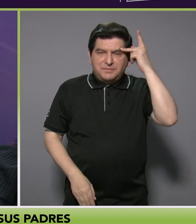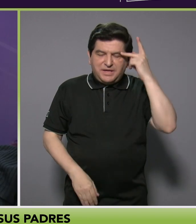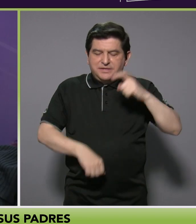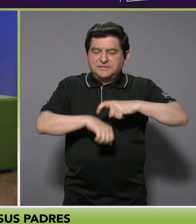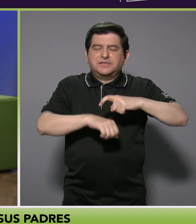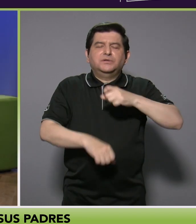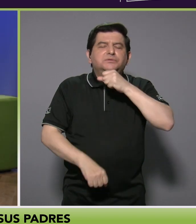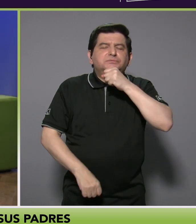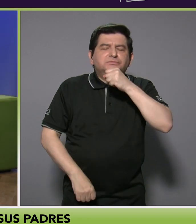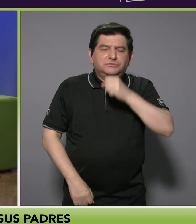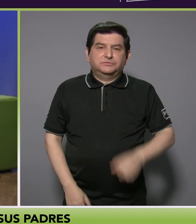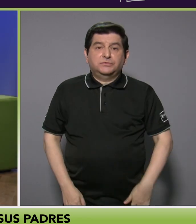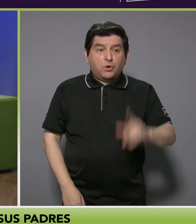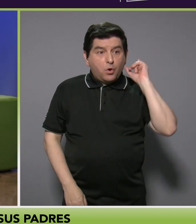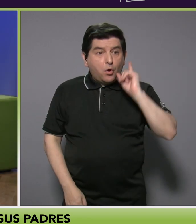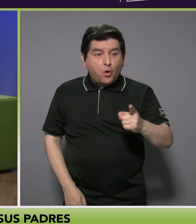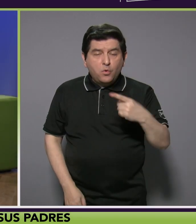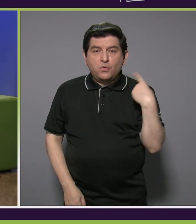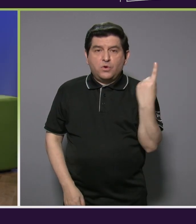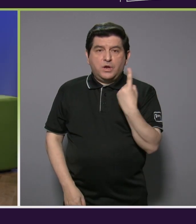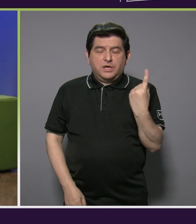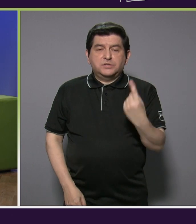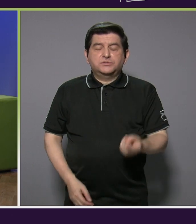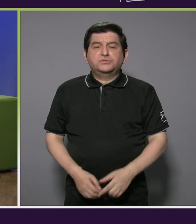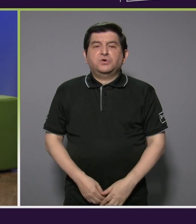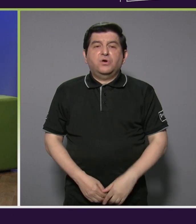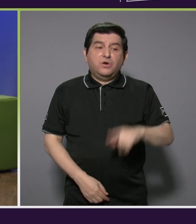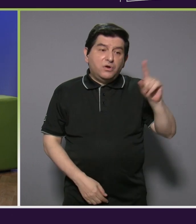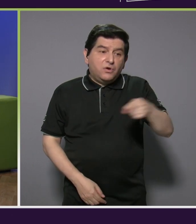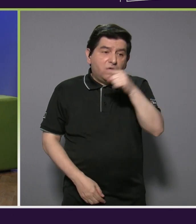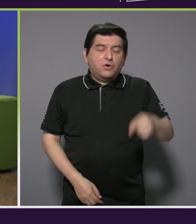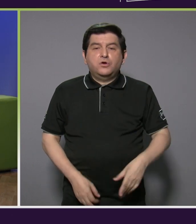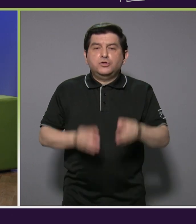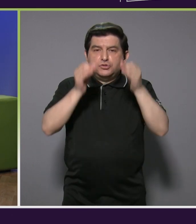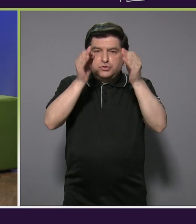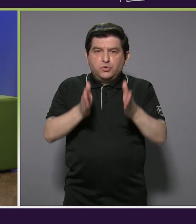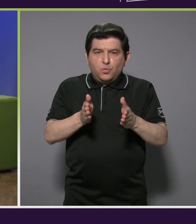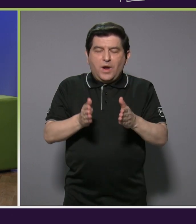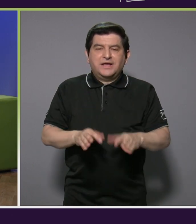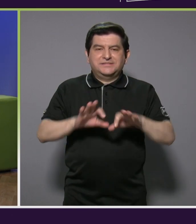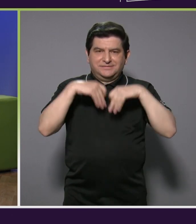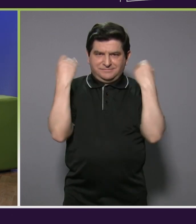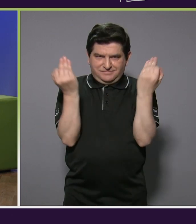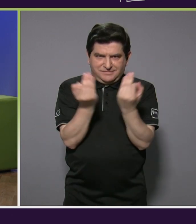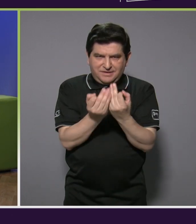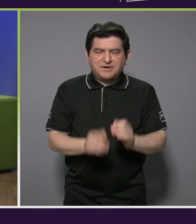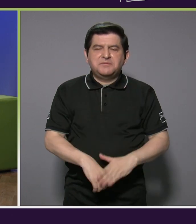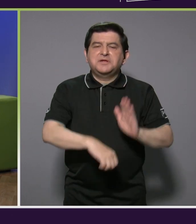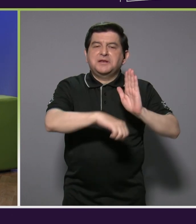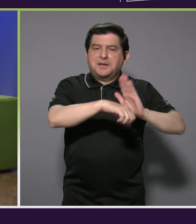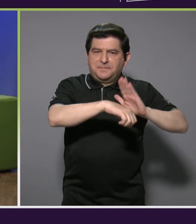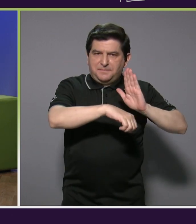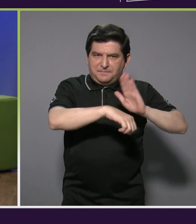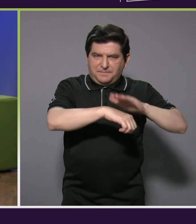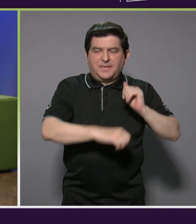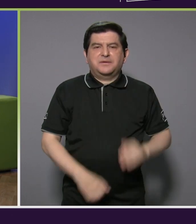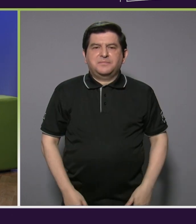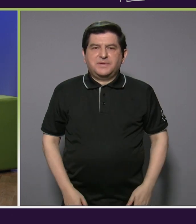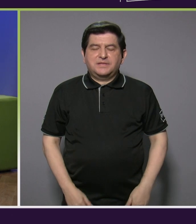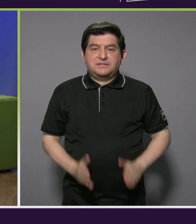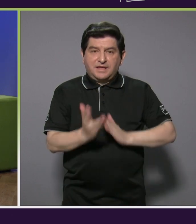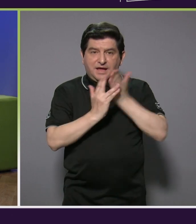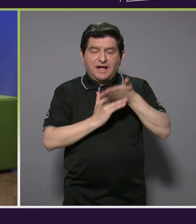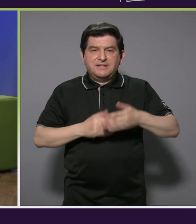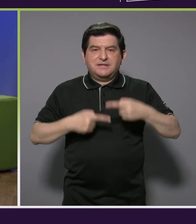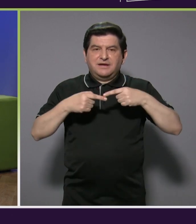la vejez. Una obligación que solamente puede ser relevada si un juez de familia les autoriza vía